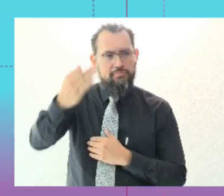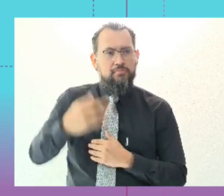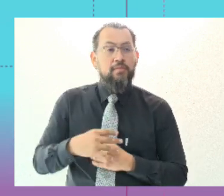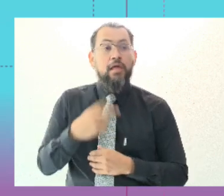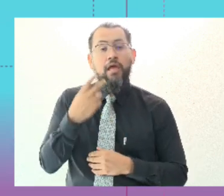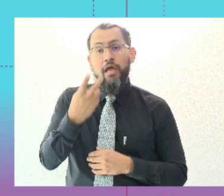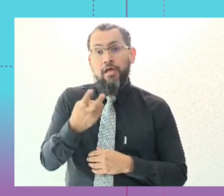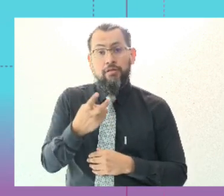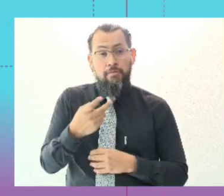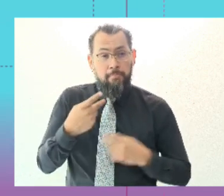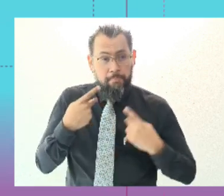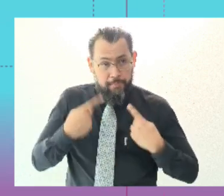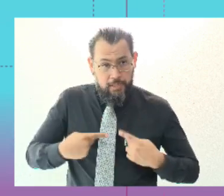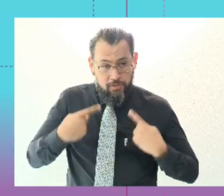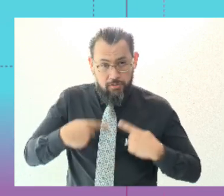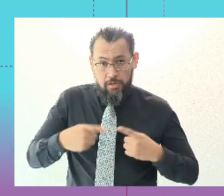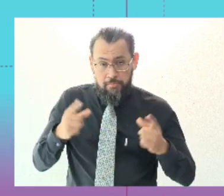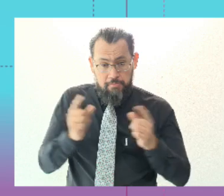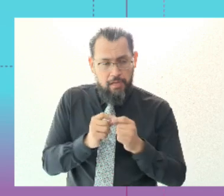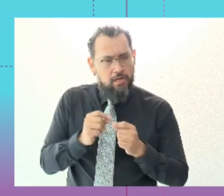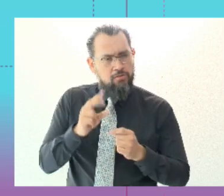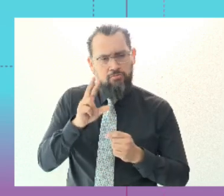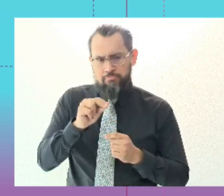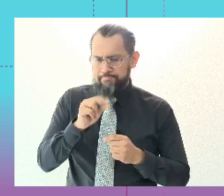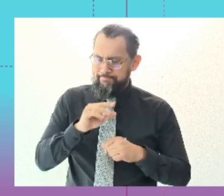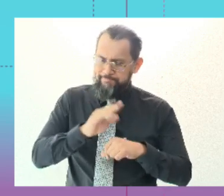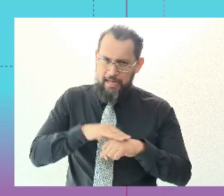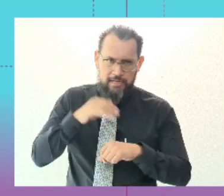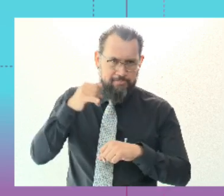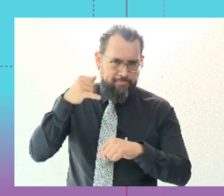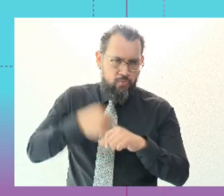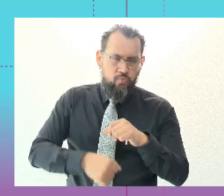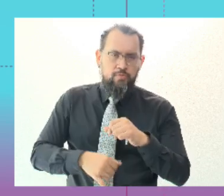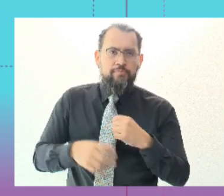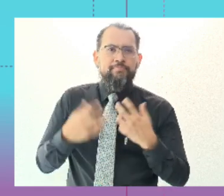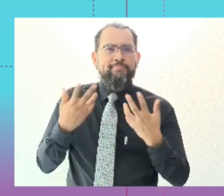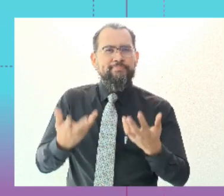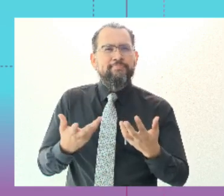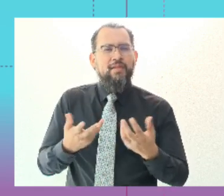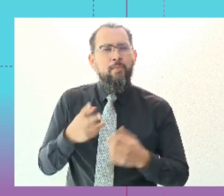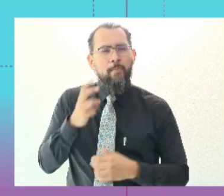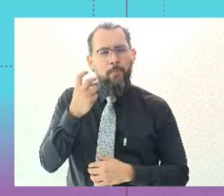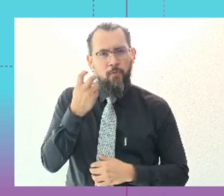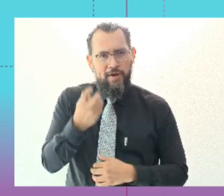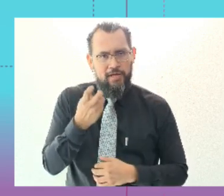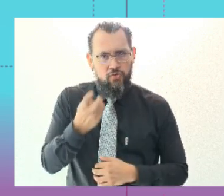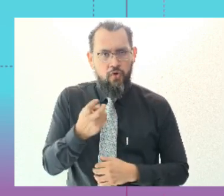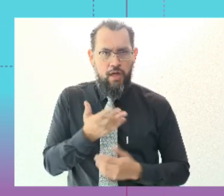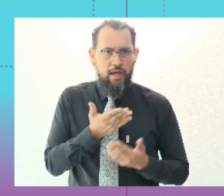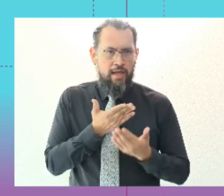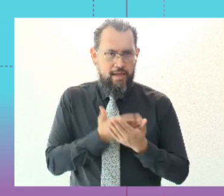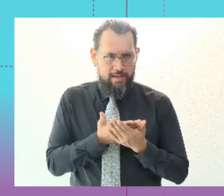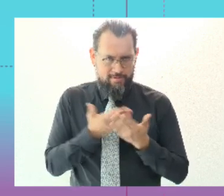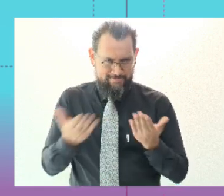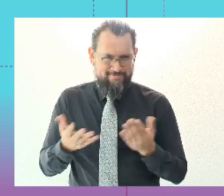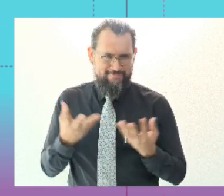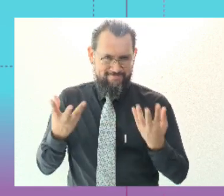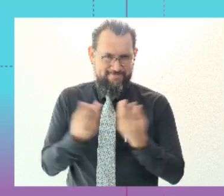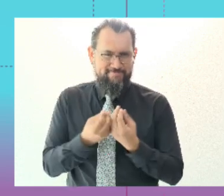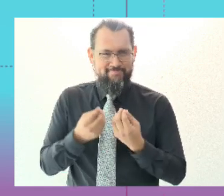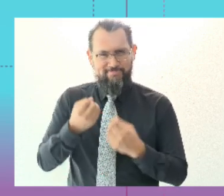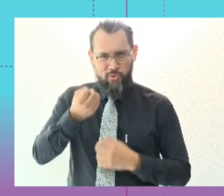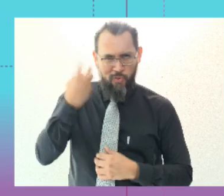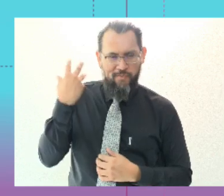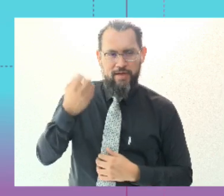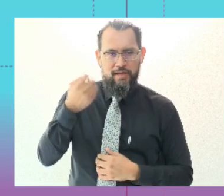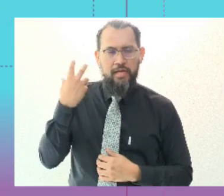las personas. Por eso, creo que el llegar al cierre de esta jornada nos